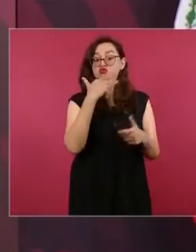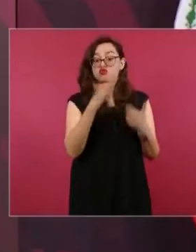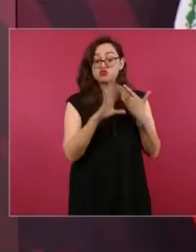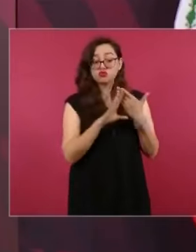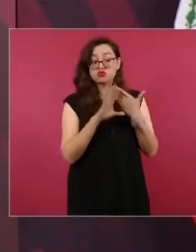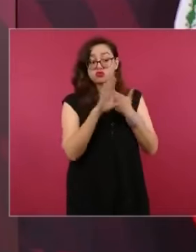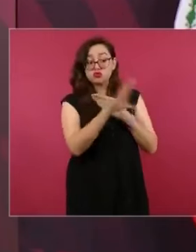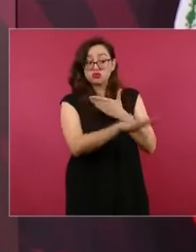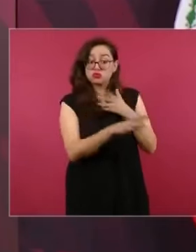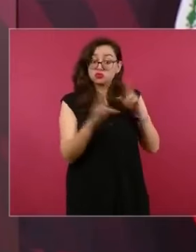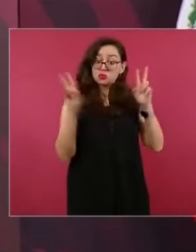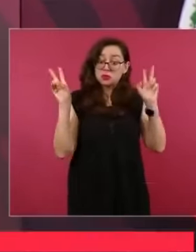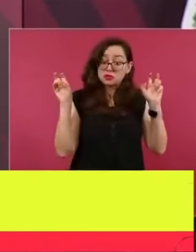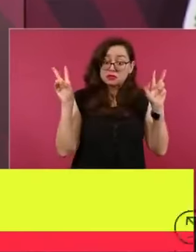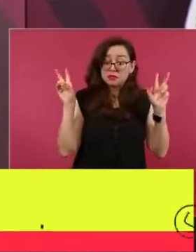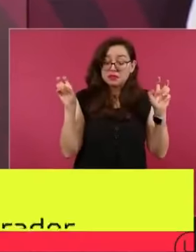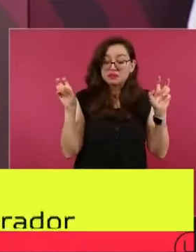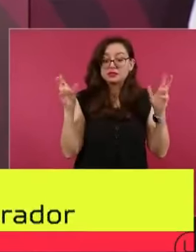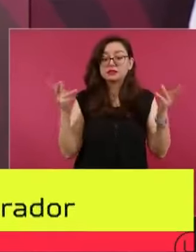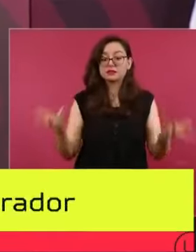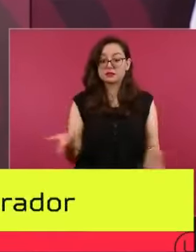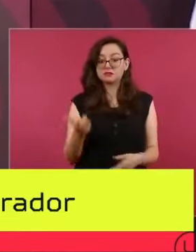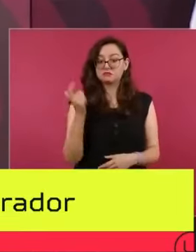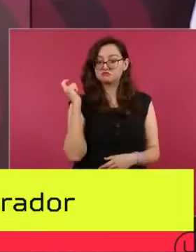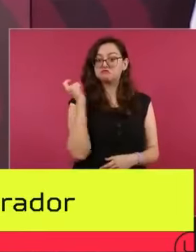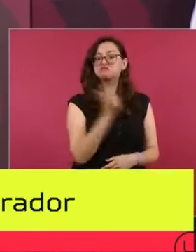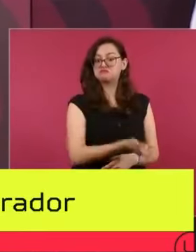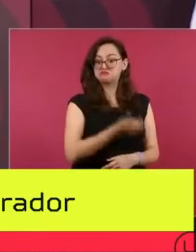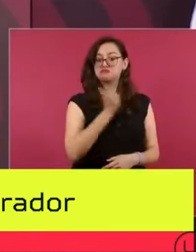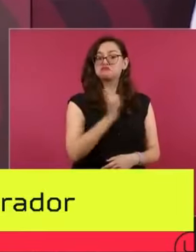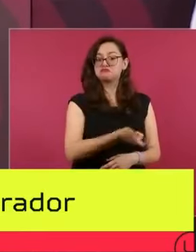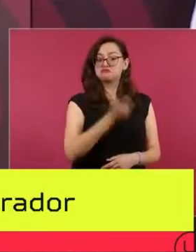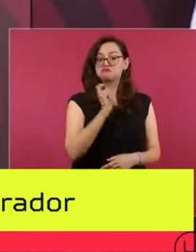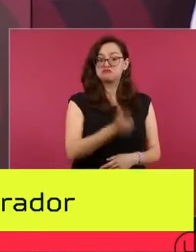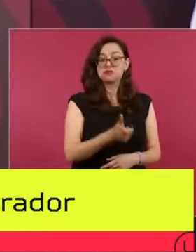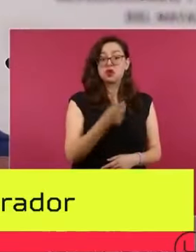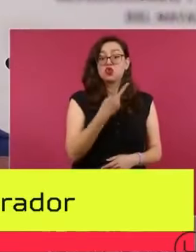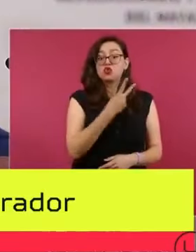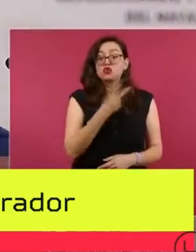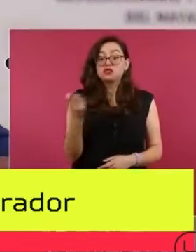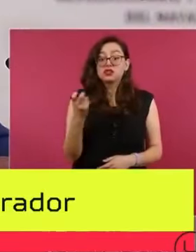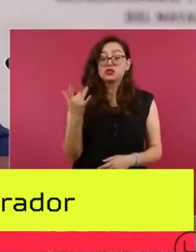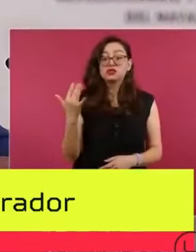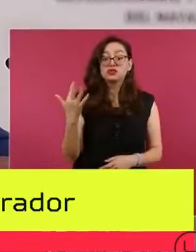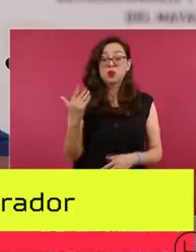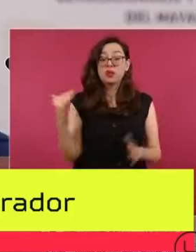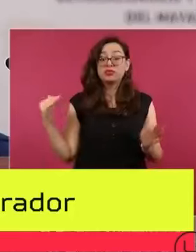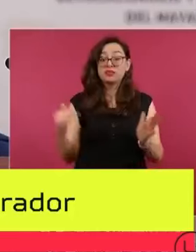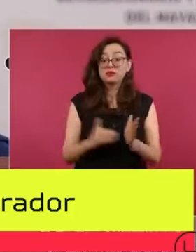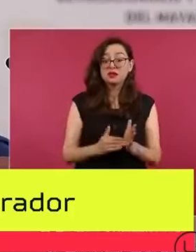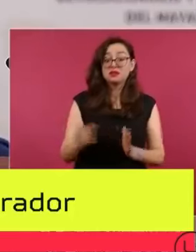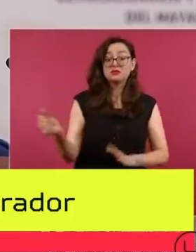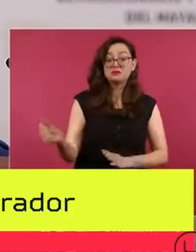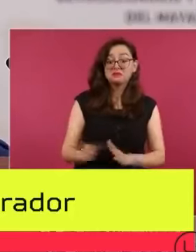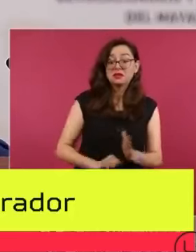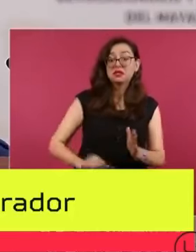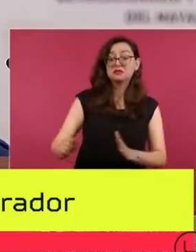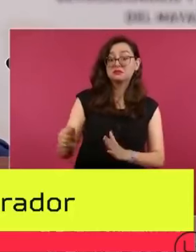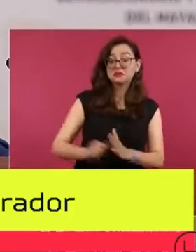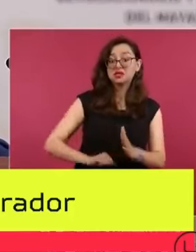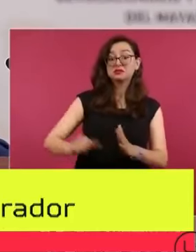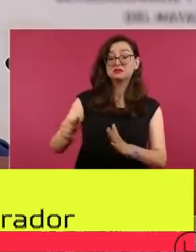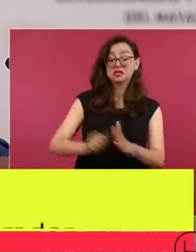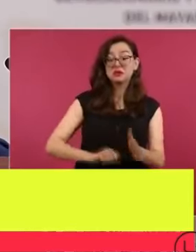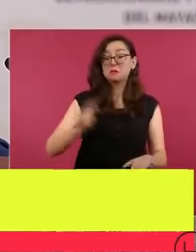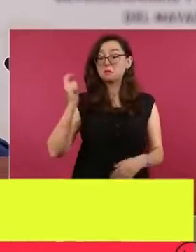corrupción, entre comillas, le pagan creo que 250 mil pesos mensuales. Recordó que pese a